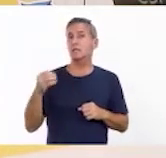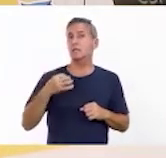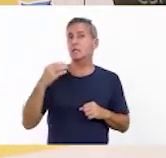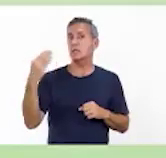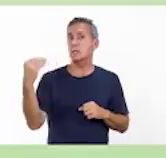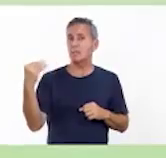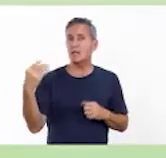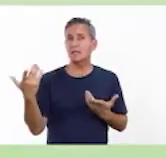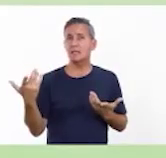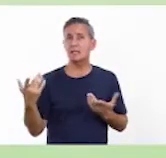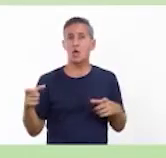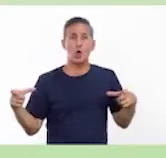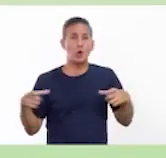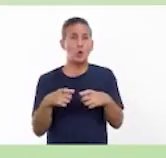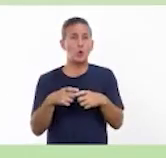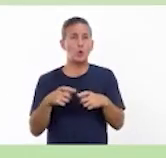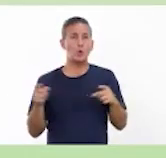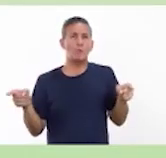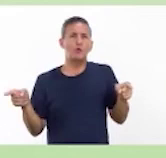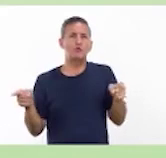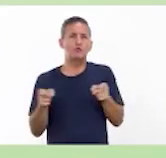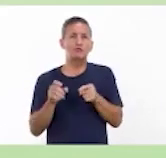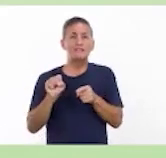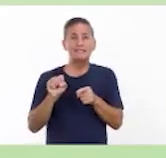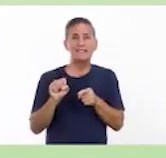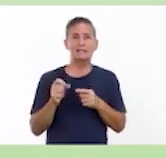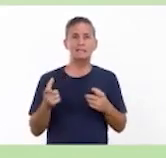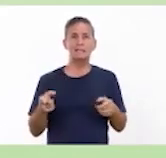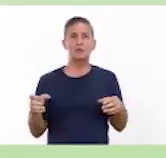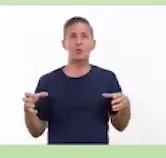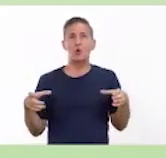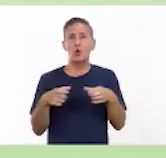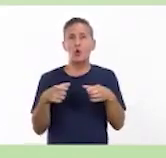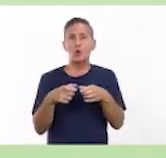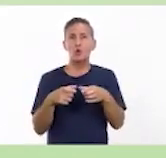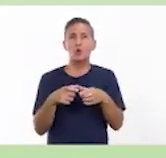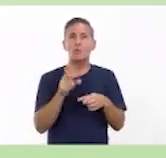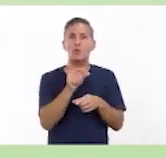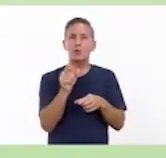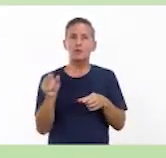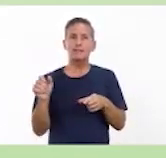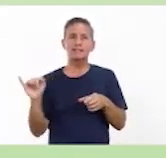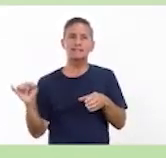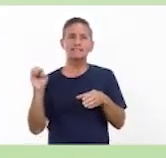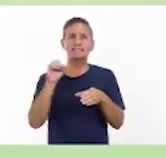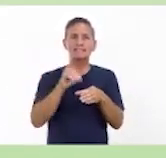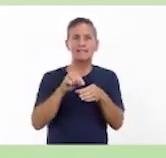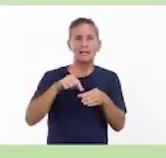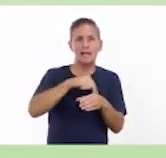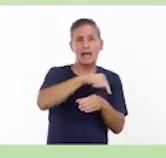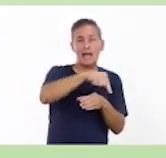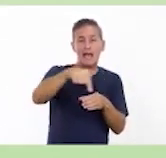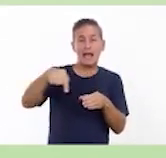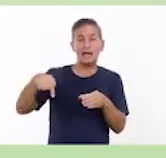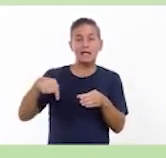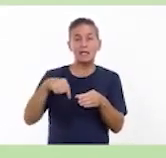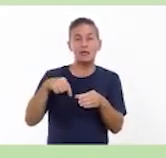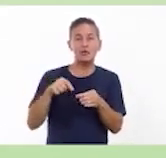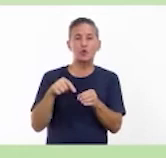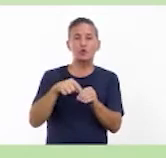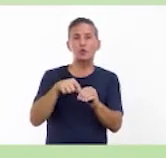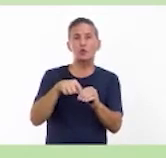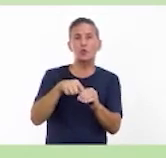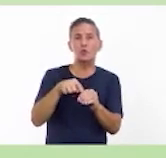que sintagma o grupo sintáctico es el conjunto de palabras que se integran alrededor de un núcleo.